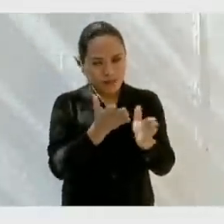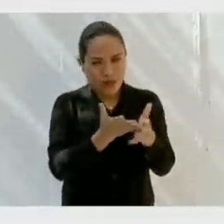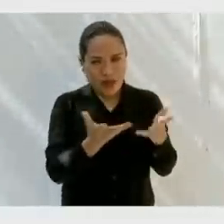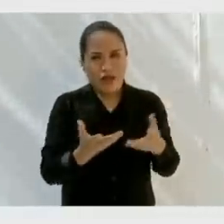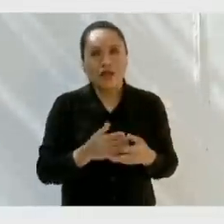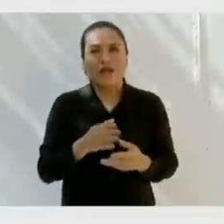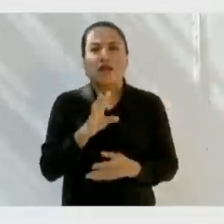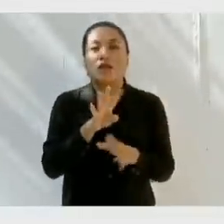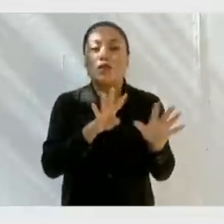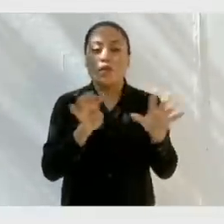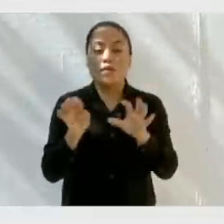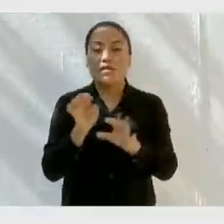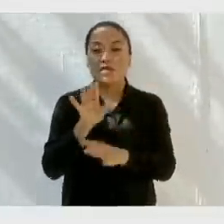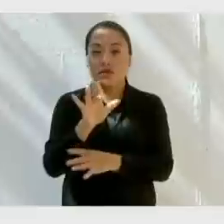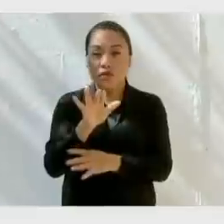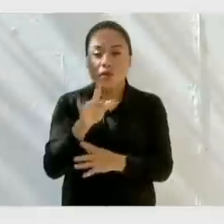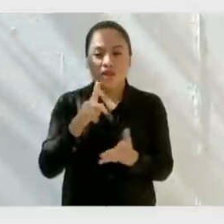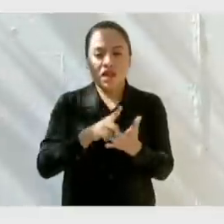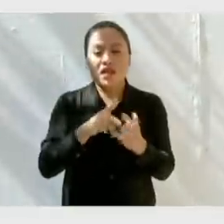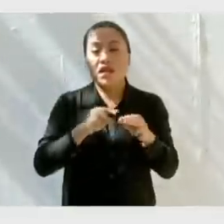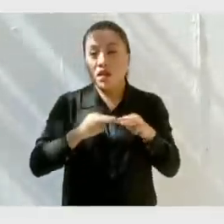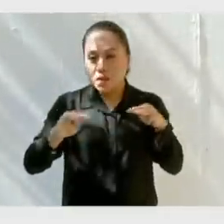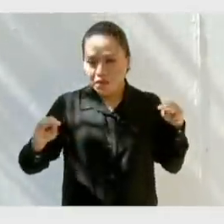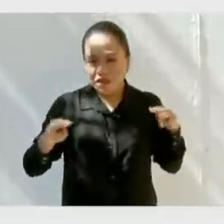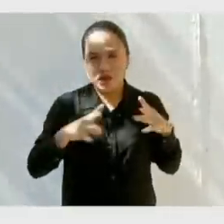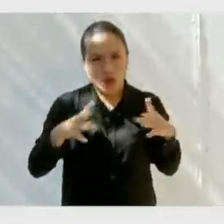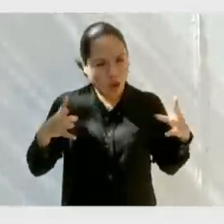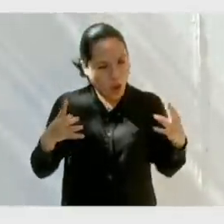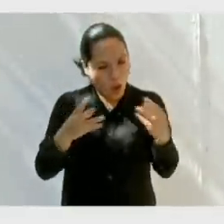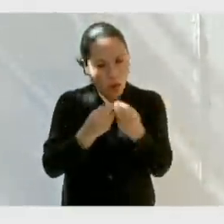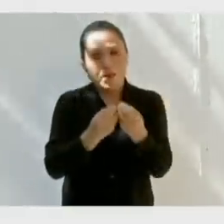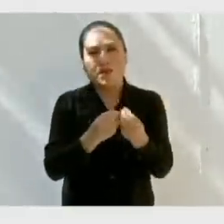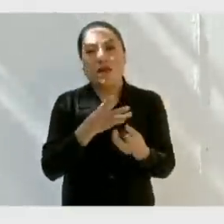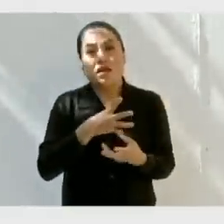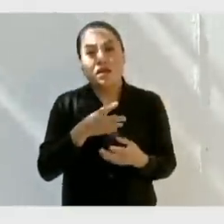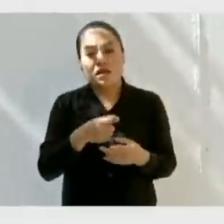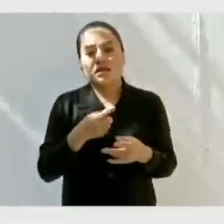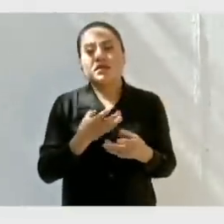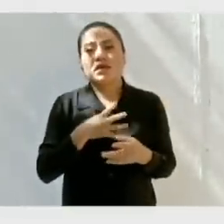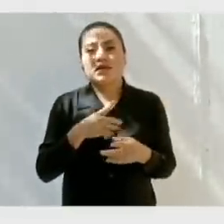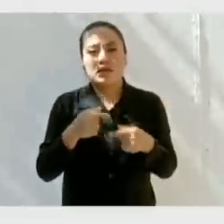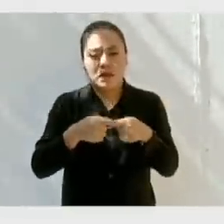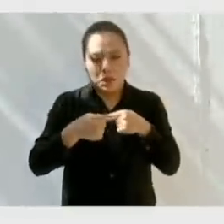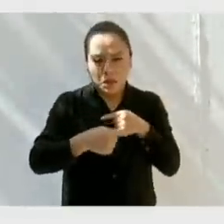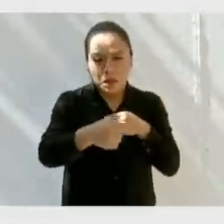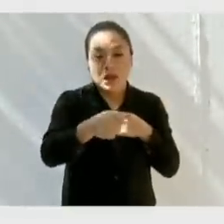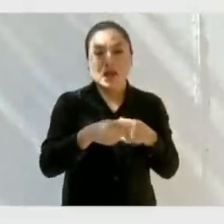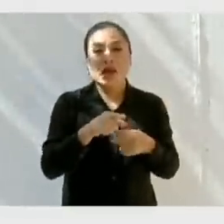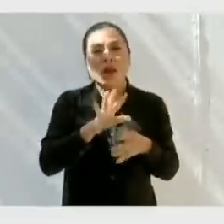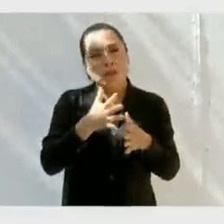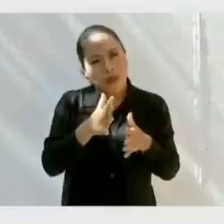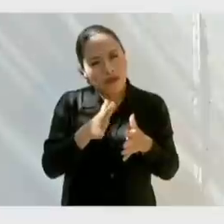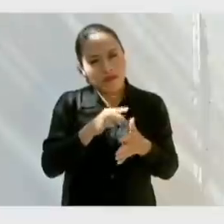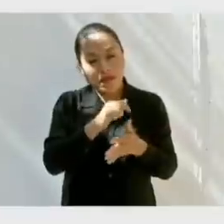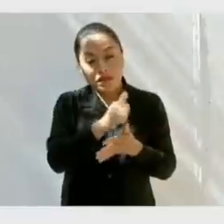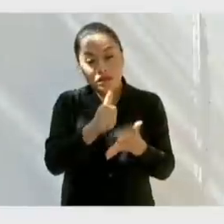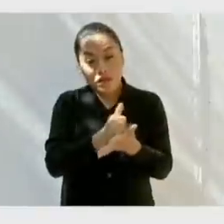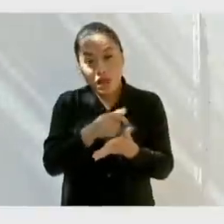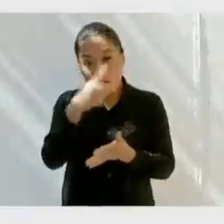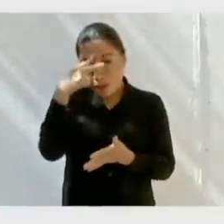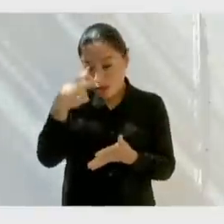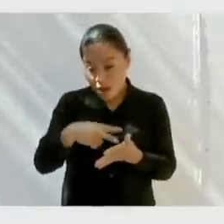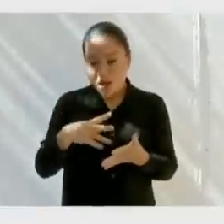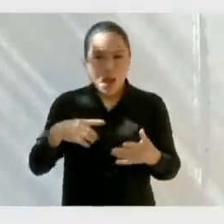simbolizan alrededor de 950 kilómetros, que para ponerlo en contexto, en distancia equivaldría de la Ciudad de México, pasando